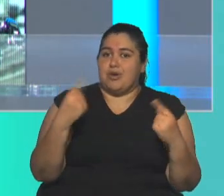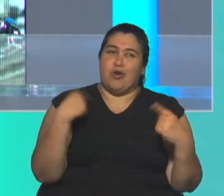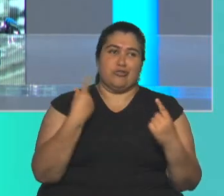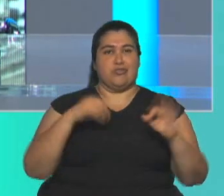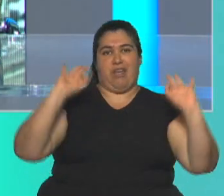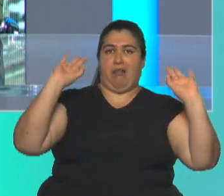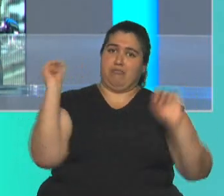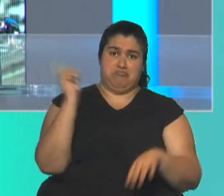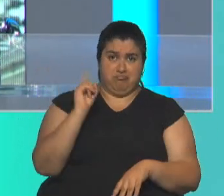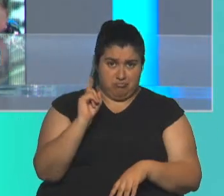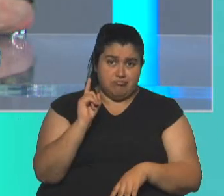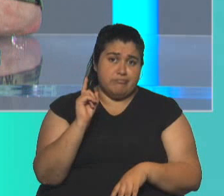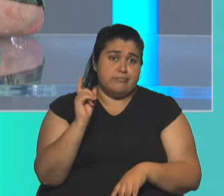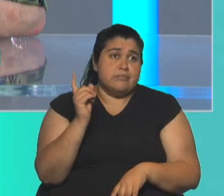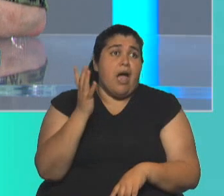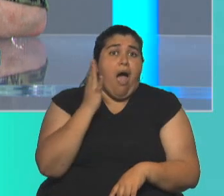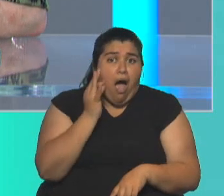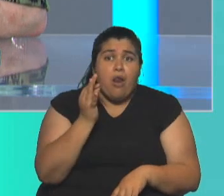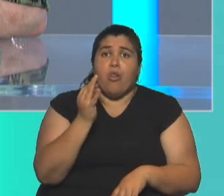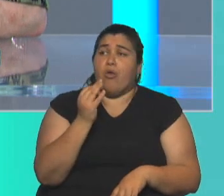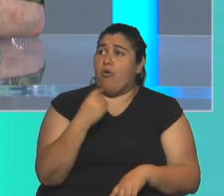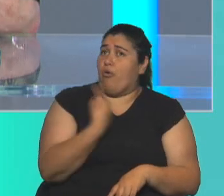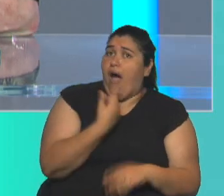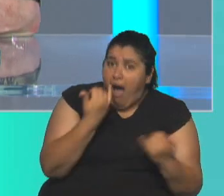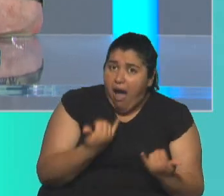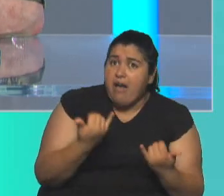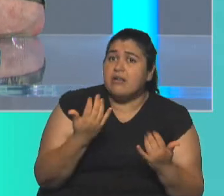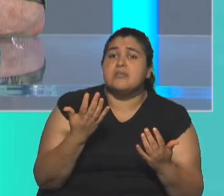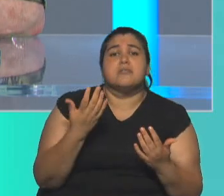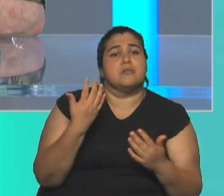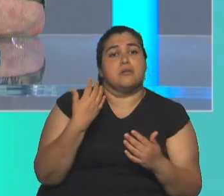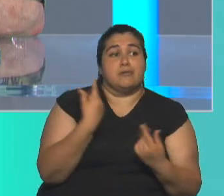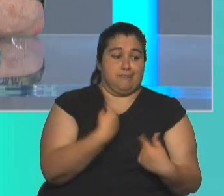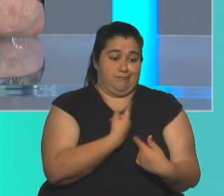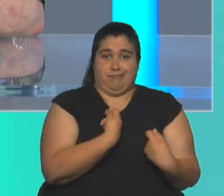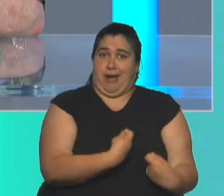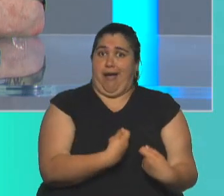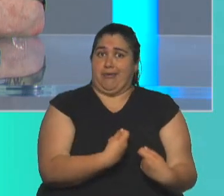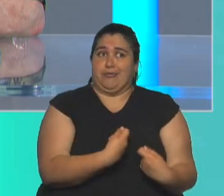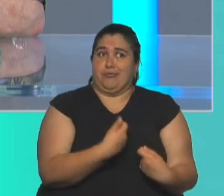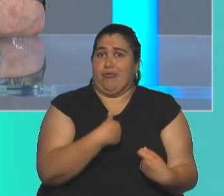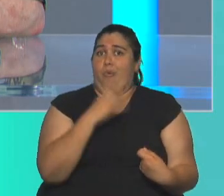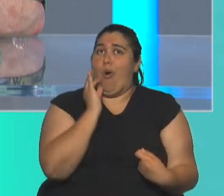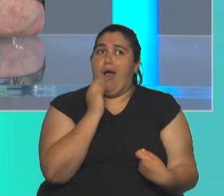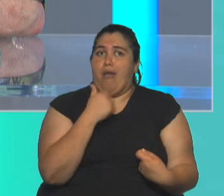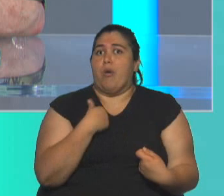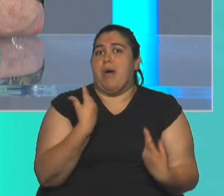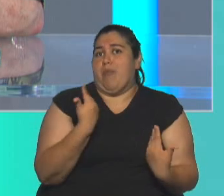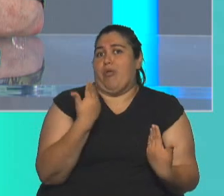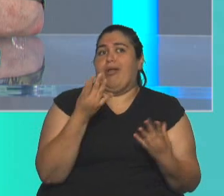y si estuviéramos en ese caso tendríamos que disponer de esa cantidad de dinero para poder mantener una calidad